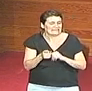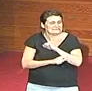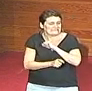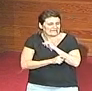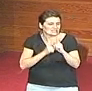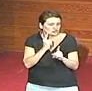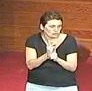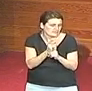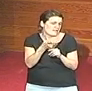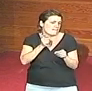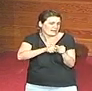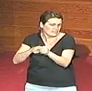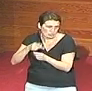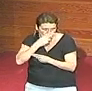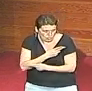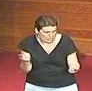acciones legales